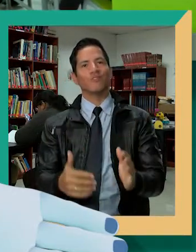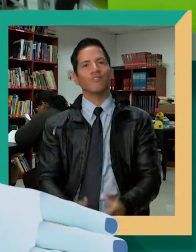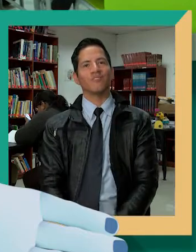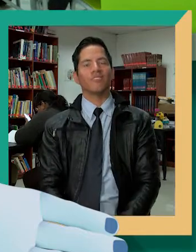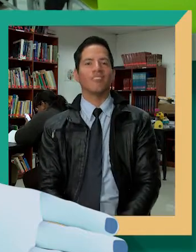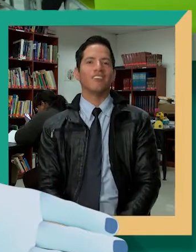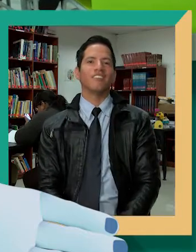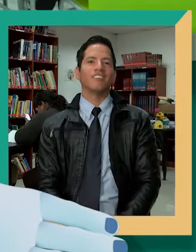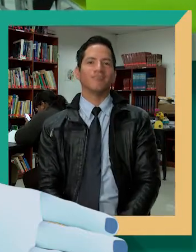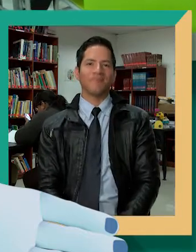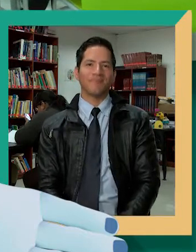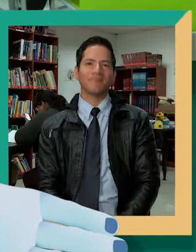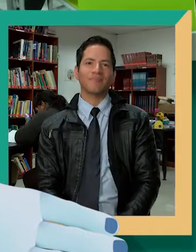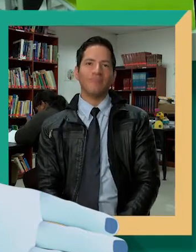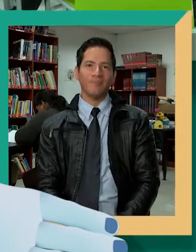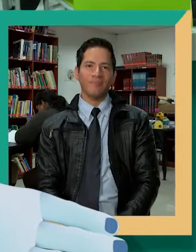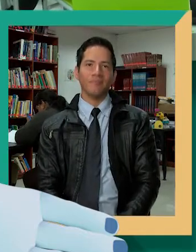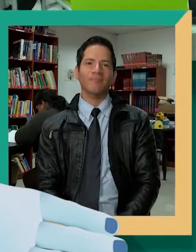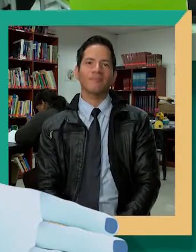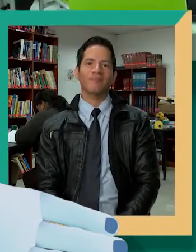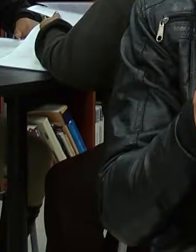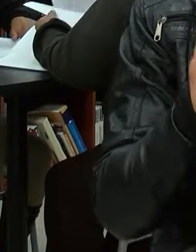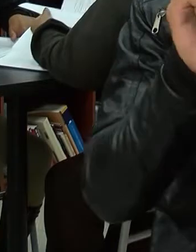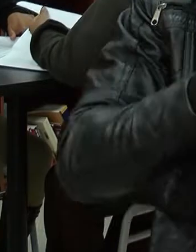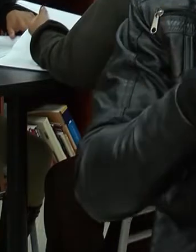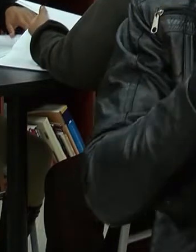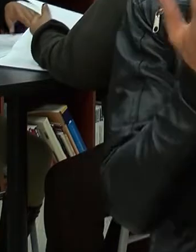un intérprete dentro del aula. Me gusta mucho.